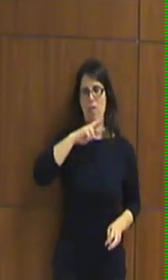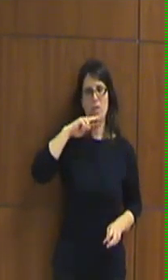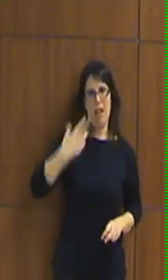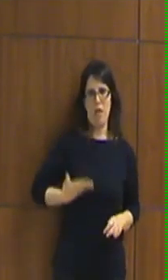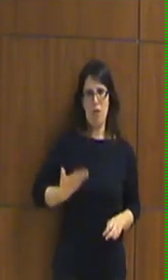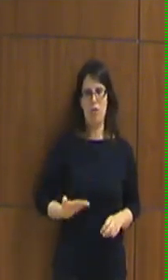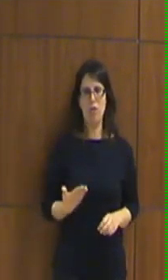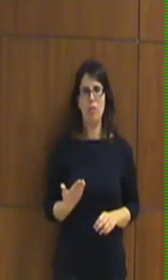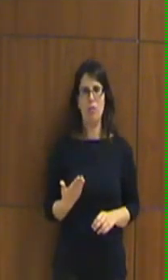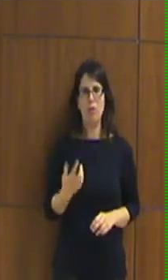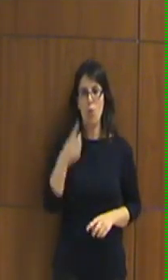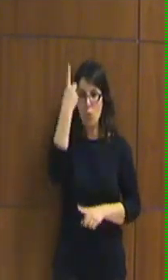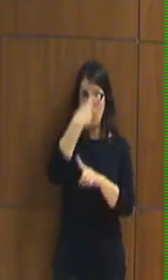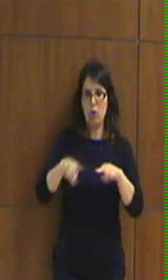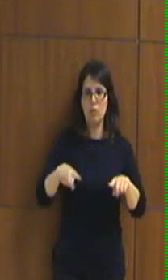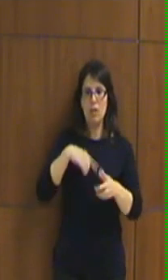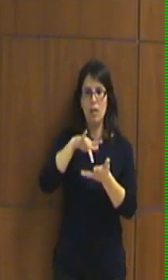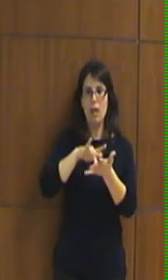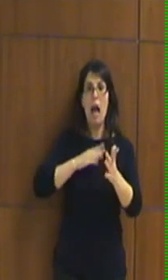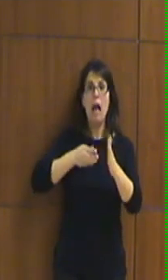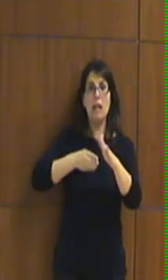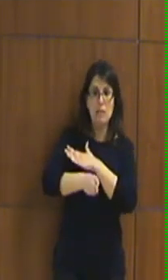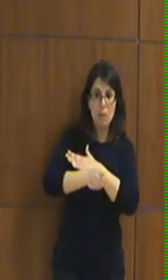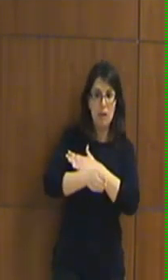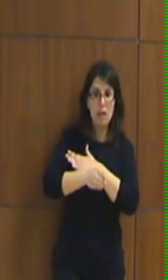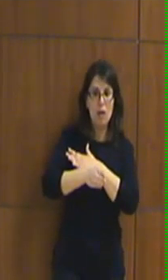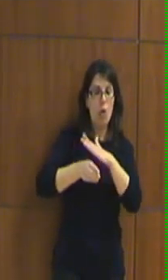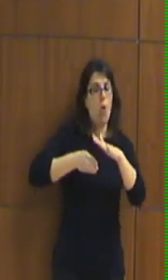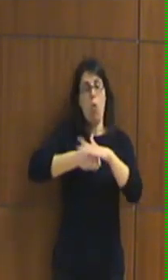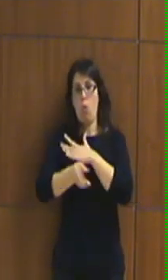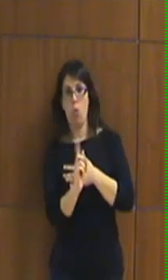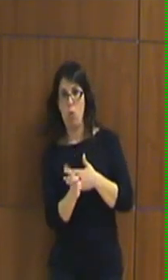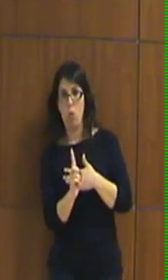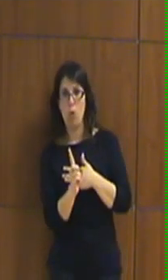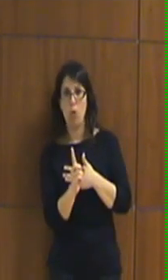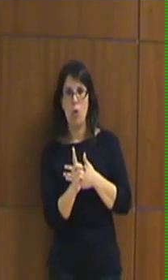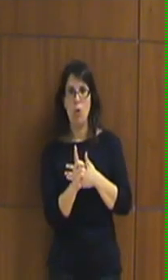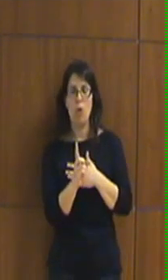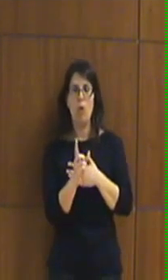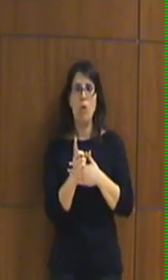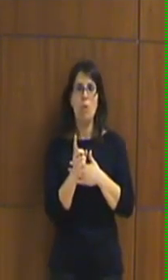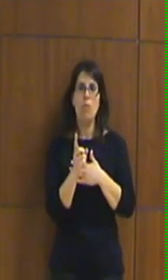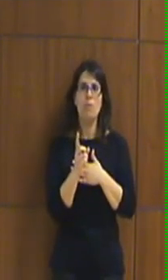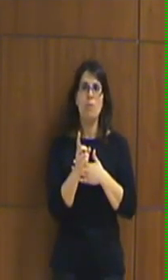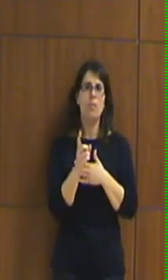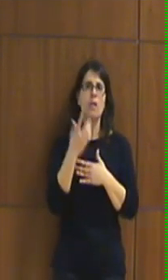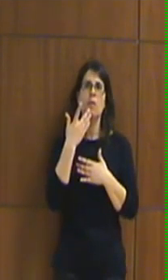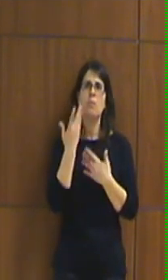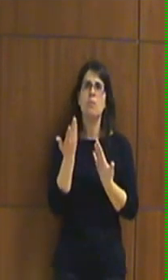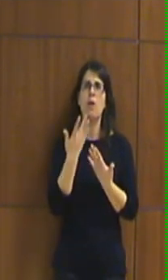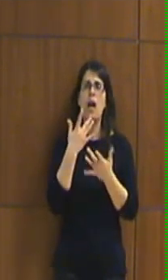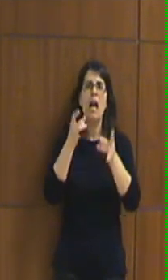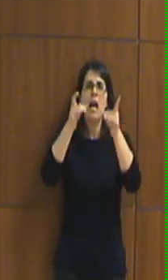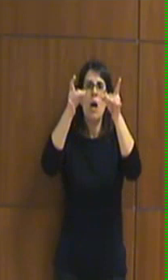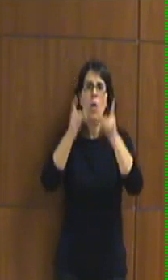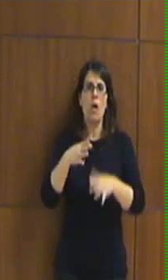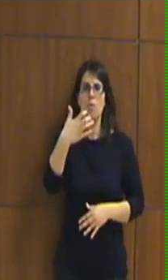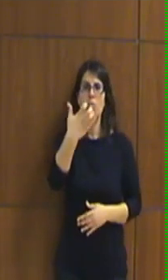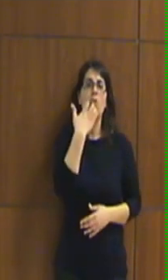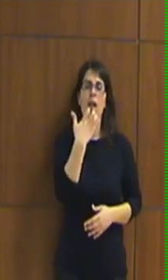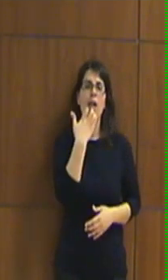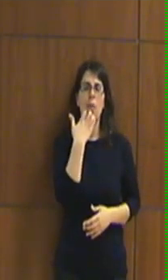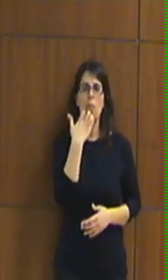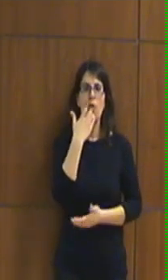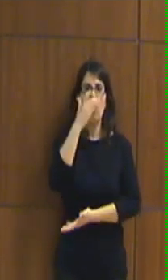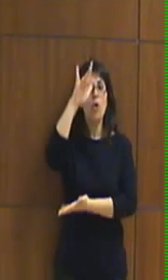cuando hay algo que es accesible o no es accesible, muchas veces, igual que en un embudo, al final la parte más